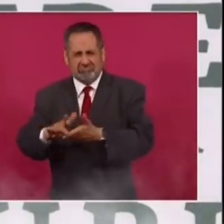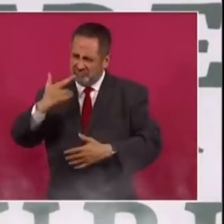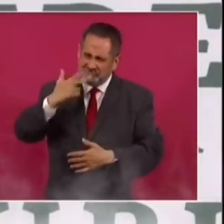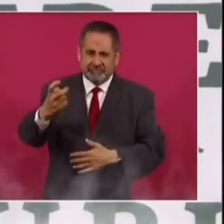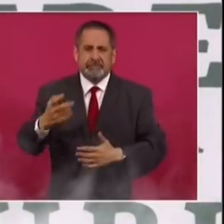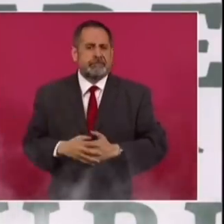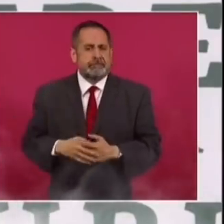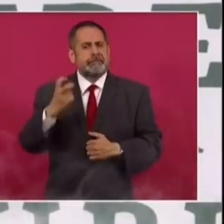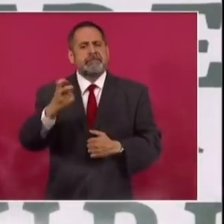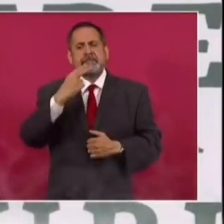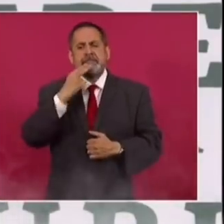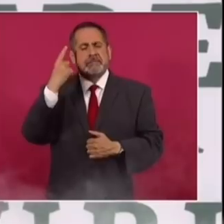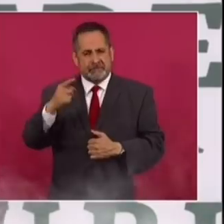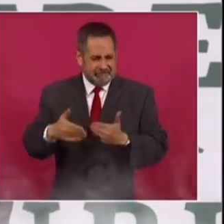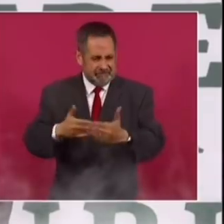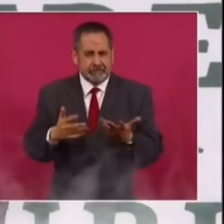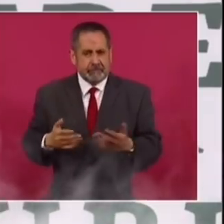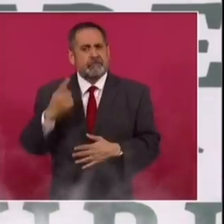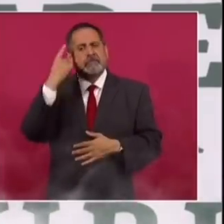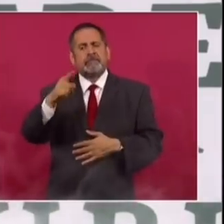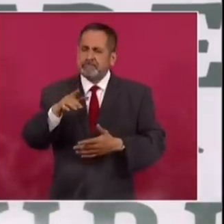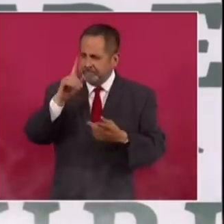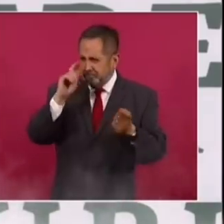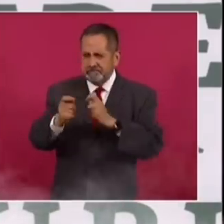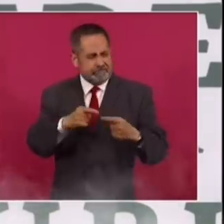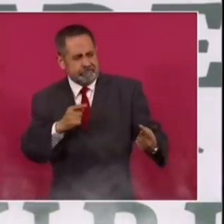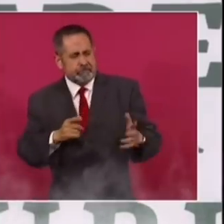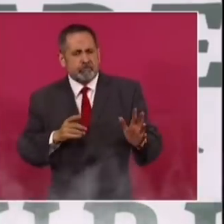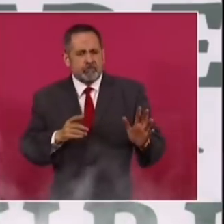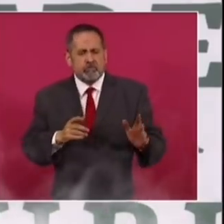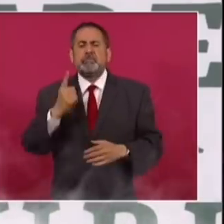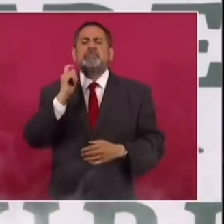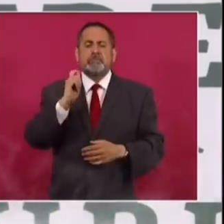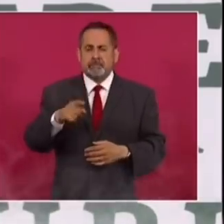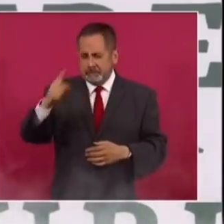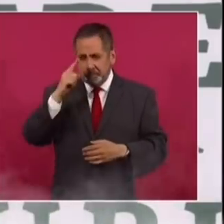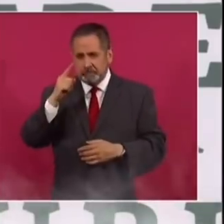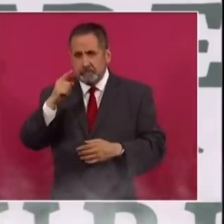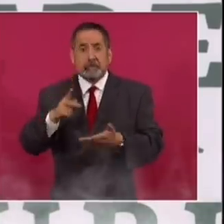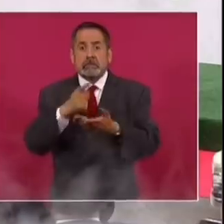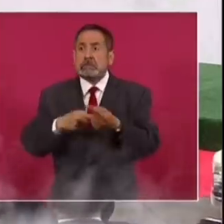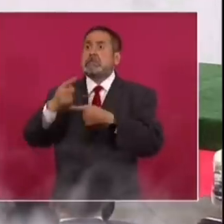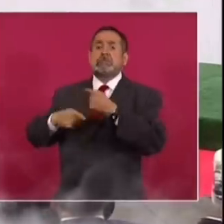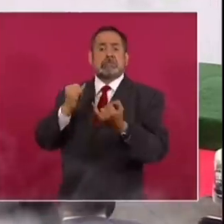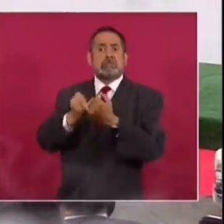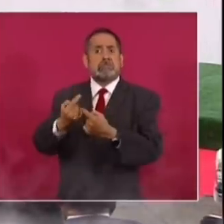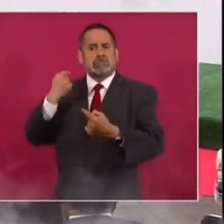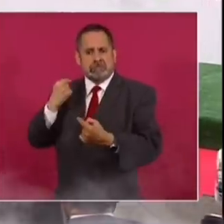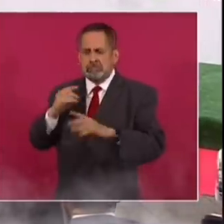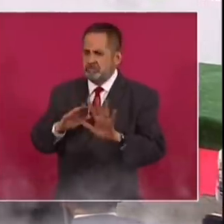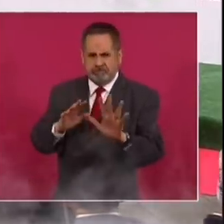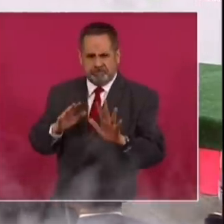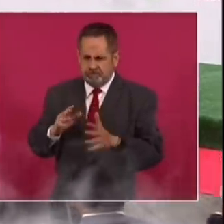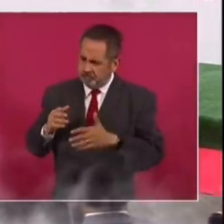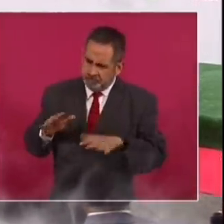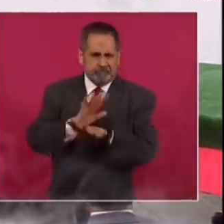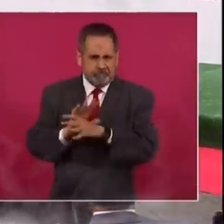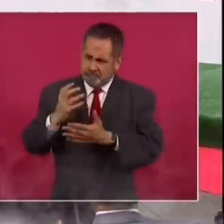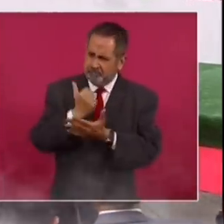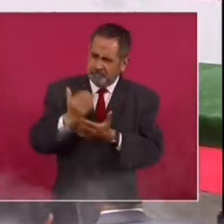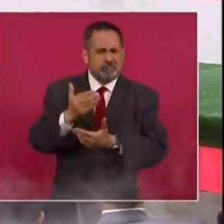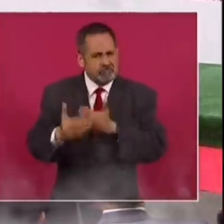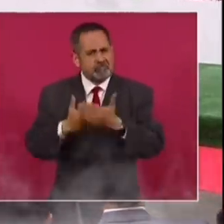y no solo para eso para que se conviertan en irreversibles las conquistas de nuestros tiempos